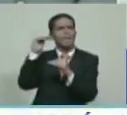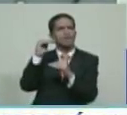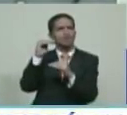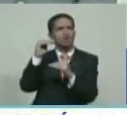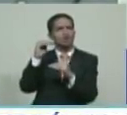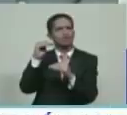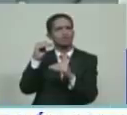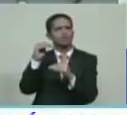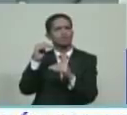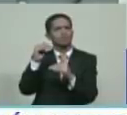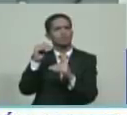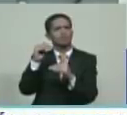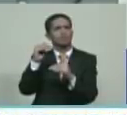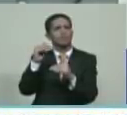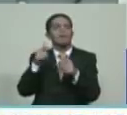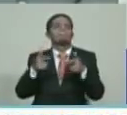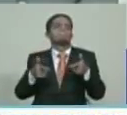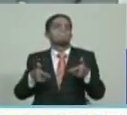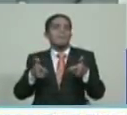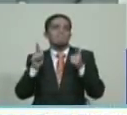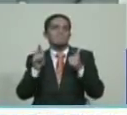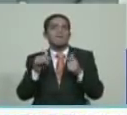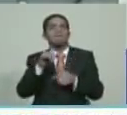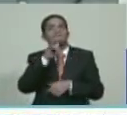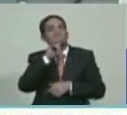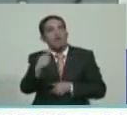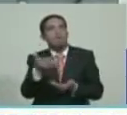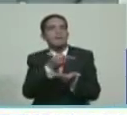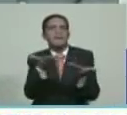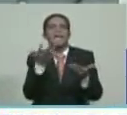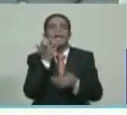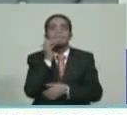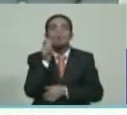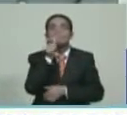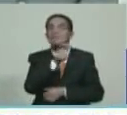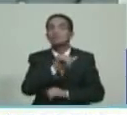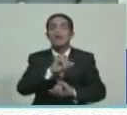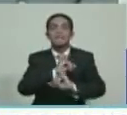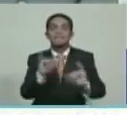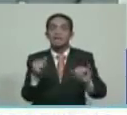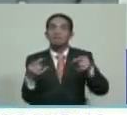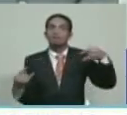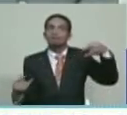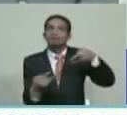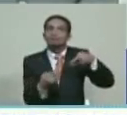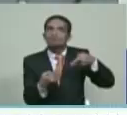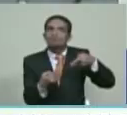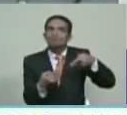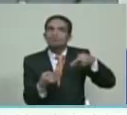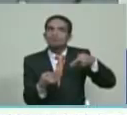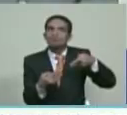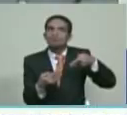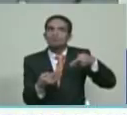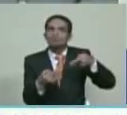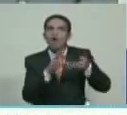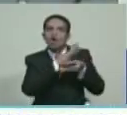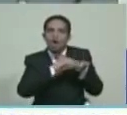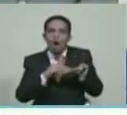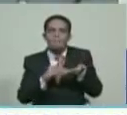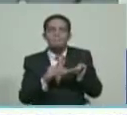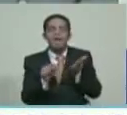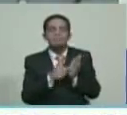permite inmediatamente informar todos los que se hayan registrados para descargar la ual es verdad inicialmente